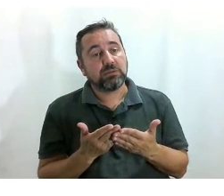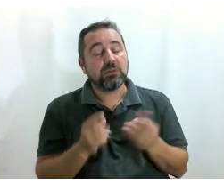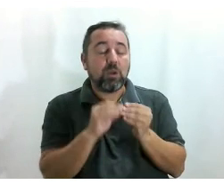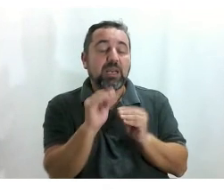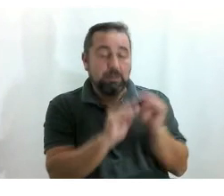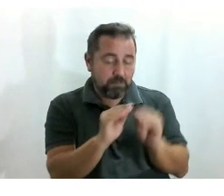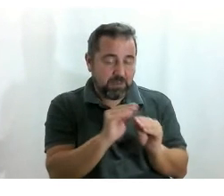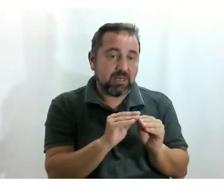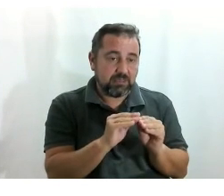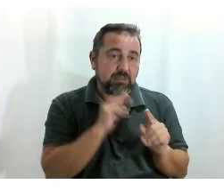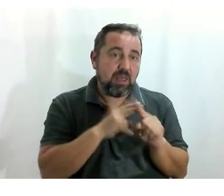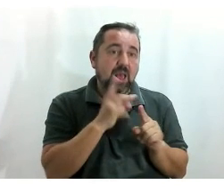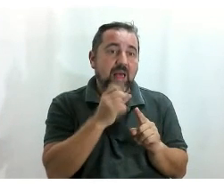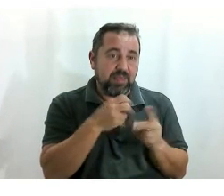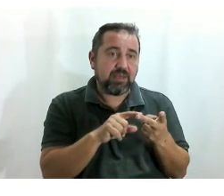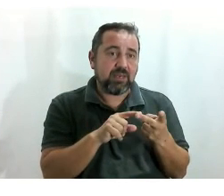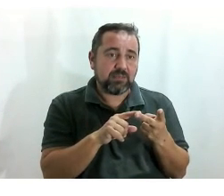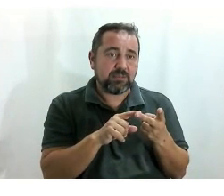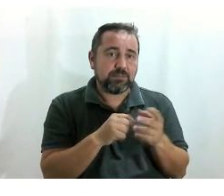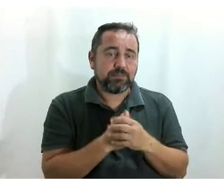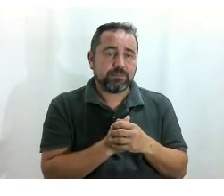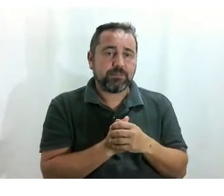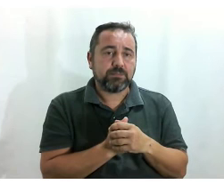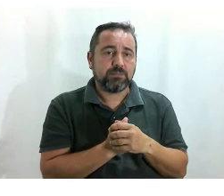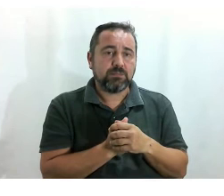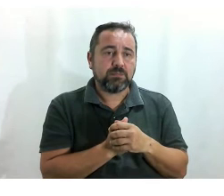reparan las adeninas a isodal.